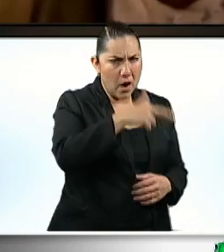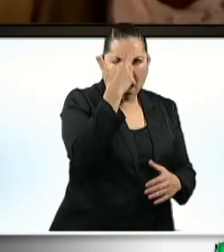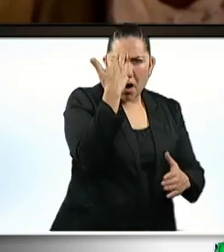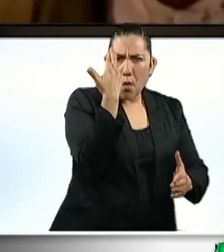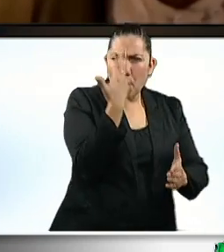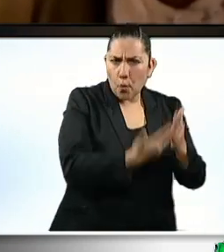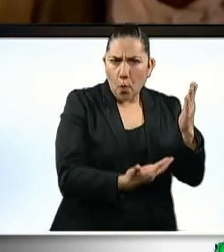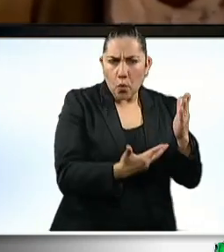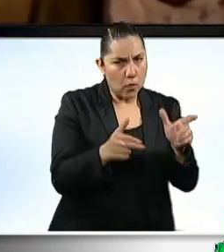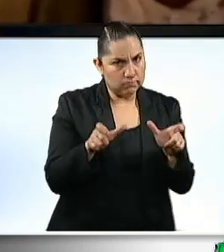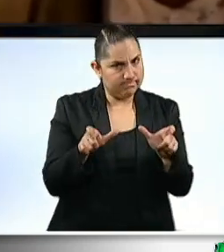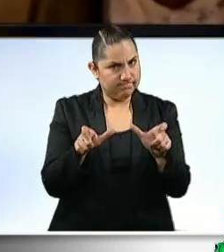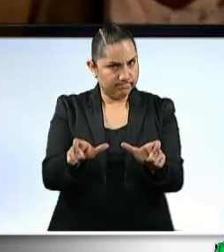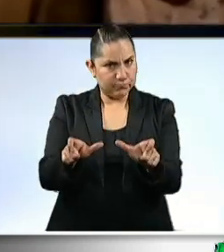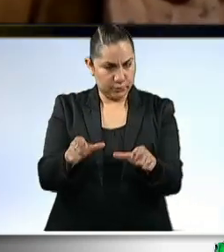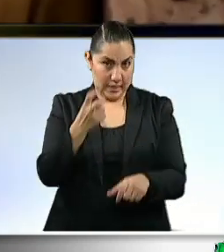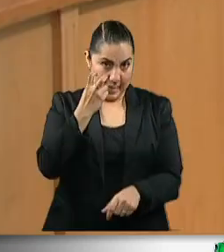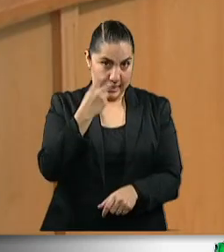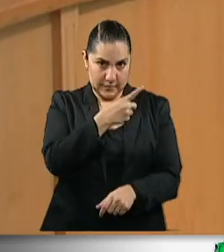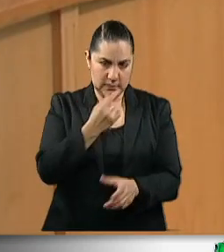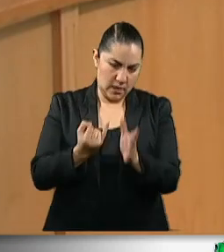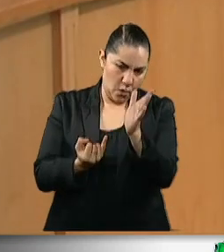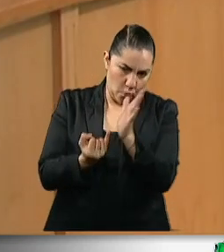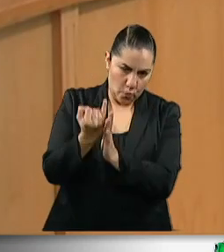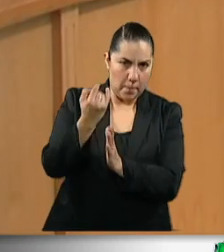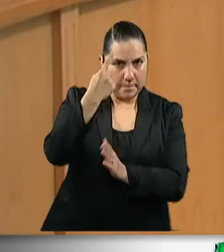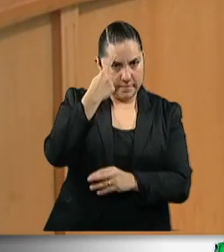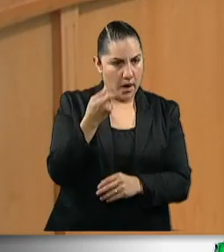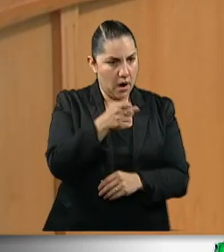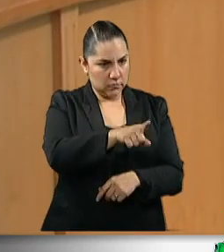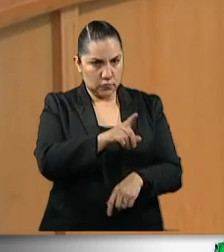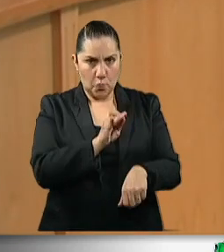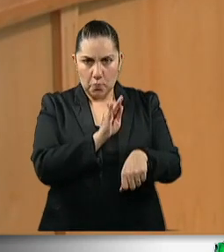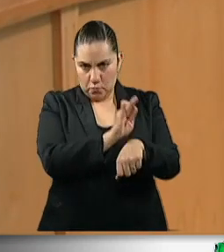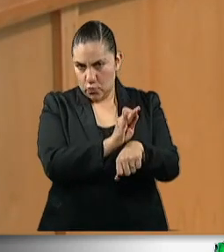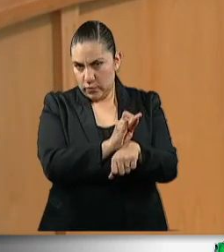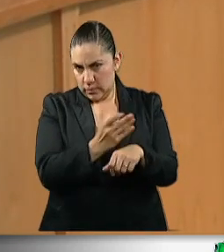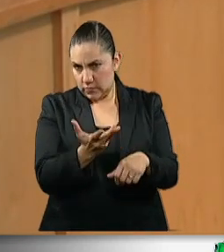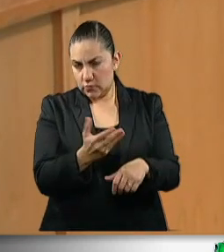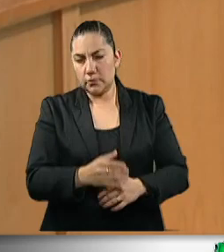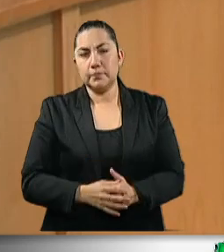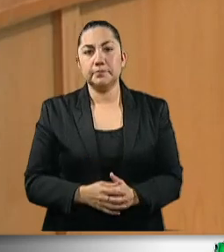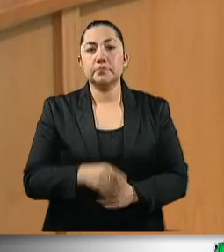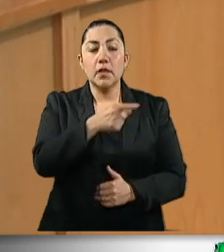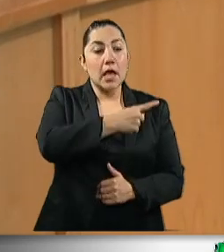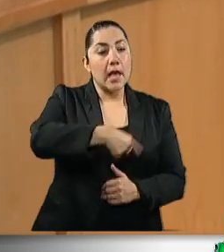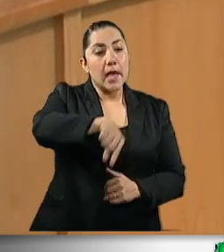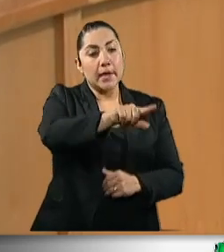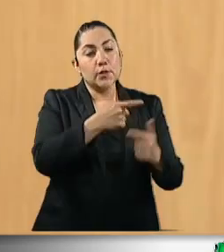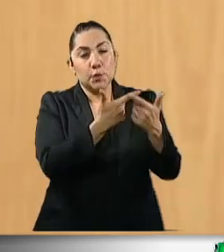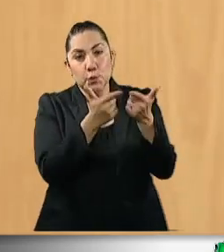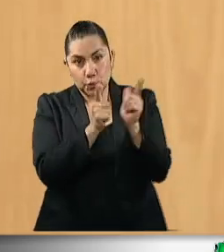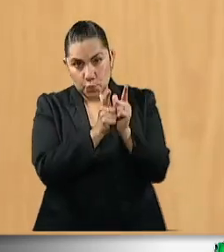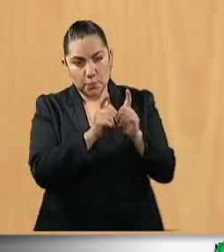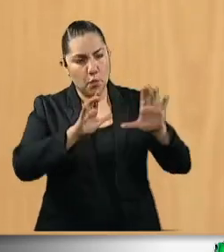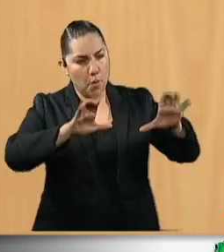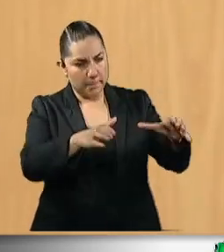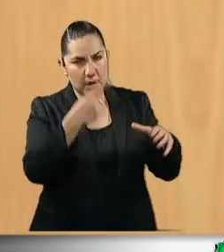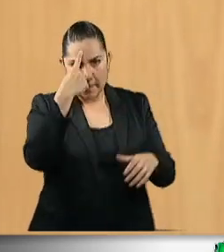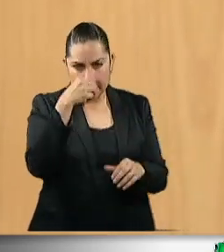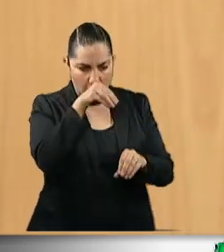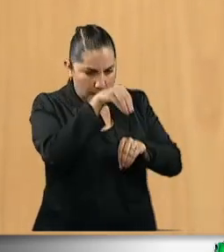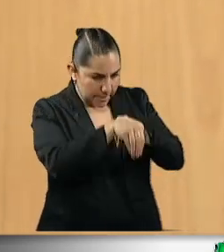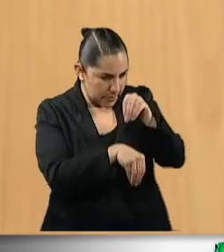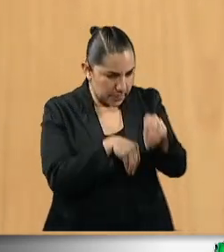estas medidas u órdenes de protección. Durante la reunión del grupo de trabajo encargado de la redacción de este proyecto,